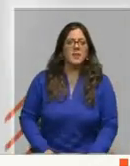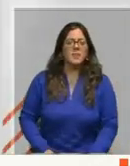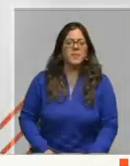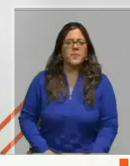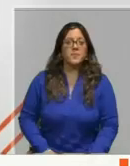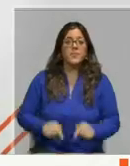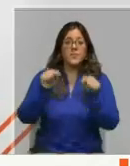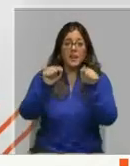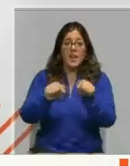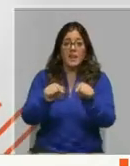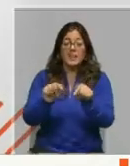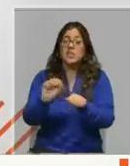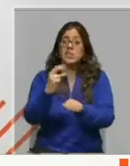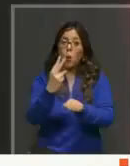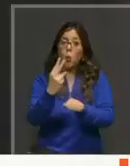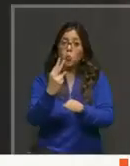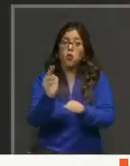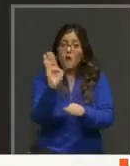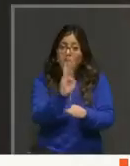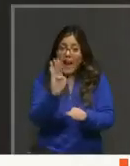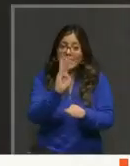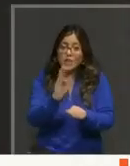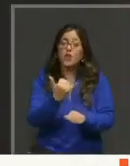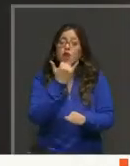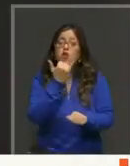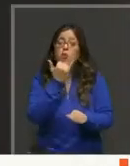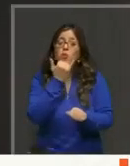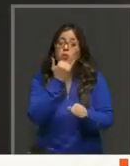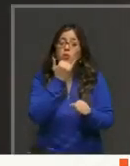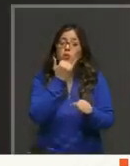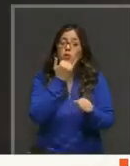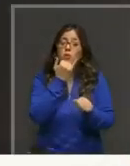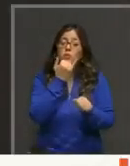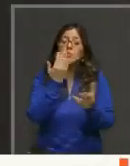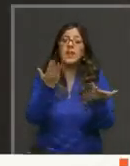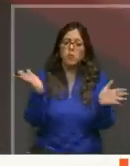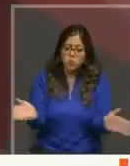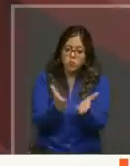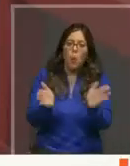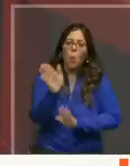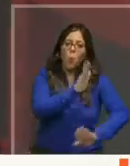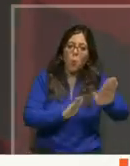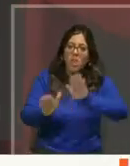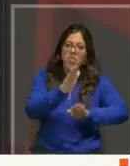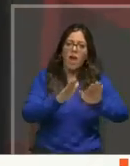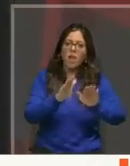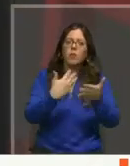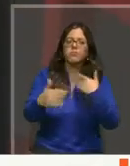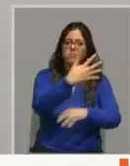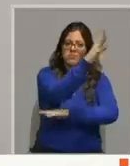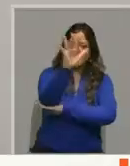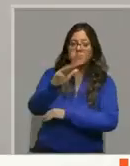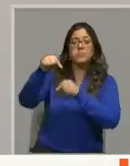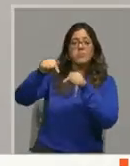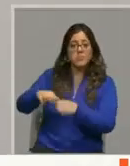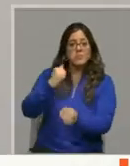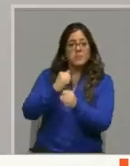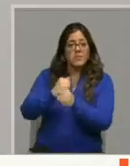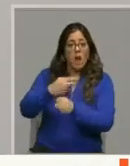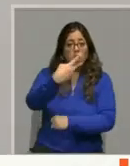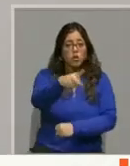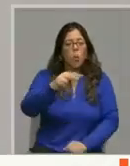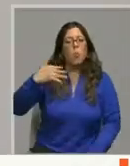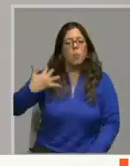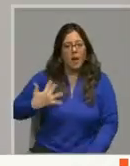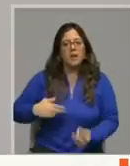Está en segundo básico y a través de su canal de YouTube promueve el cuidado del medio ambiente. Ahora su labor será fundamental para la